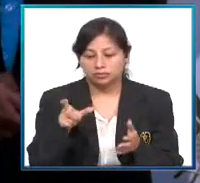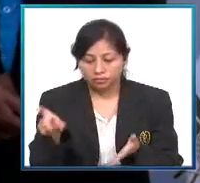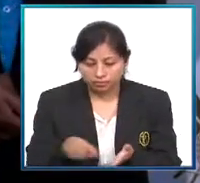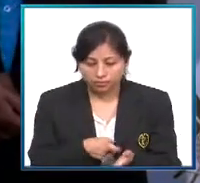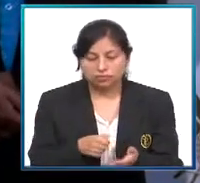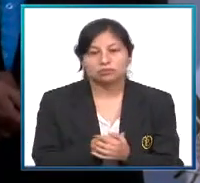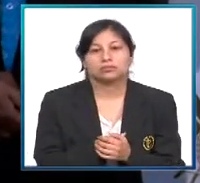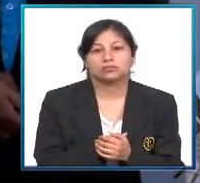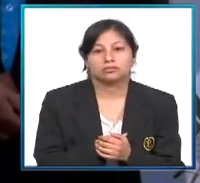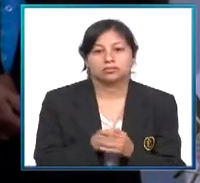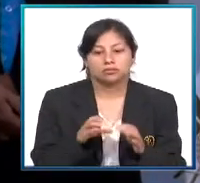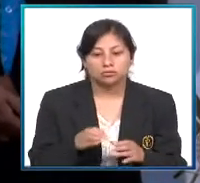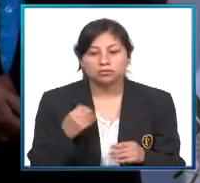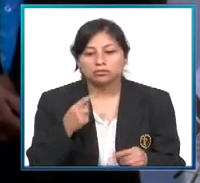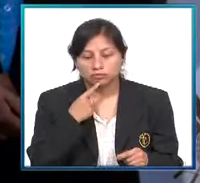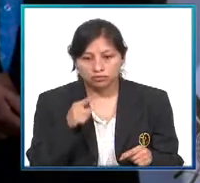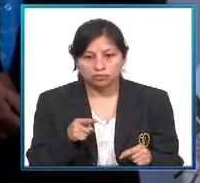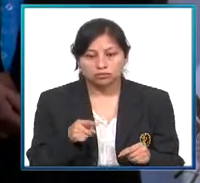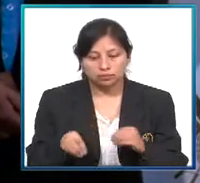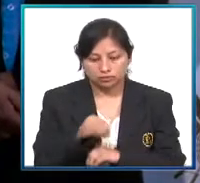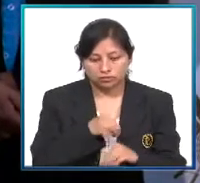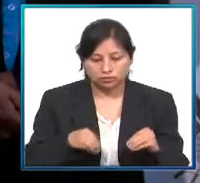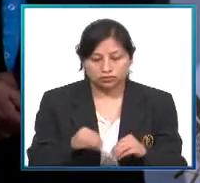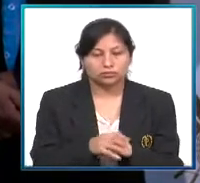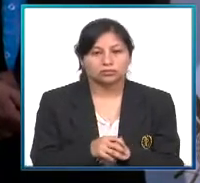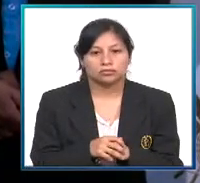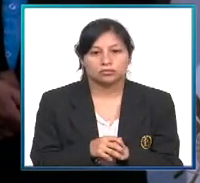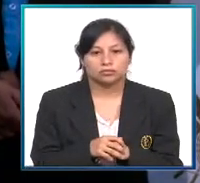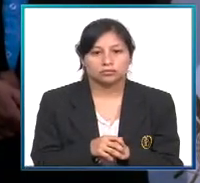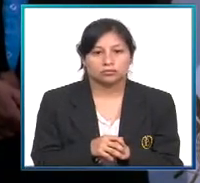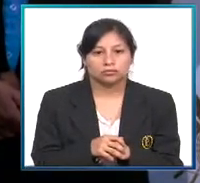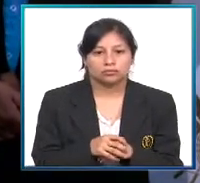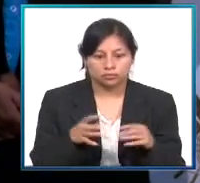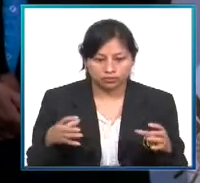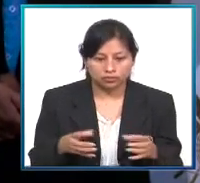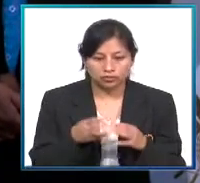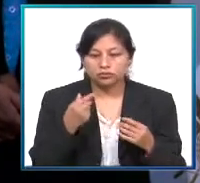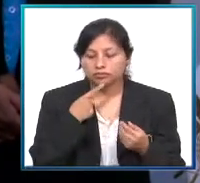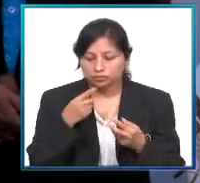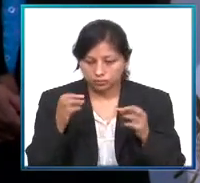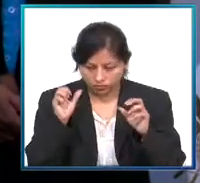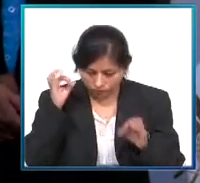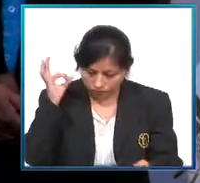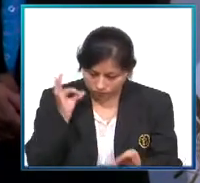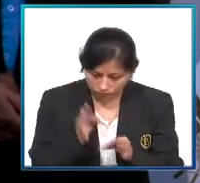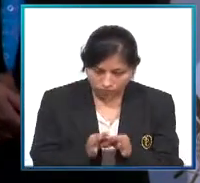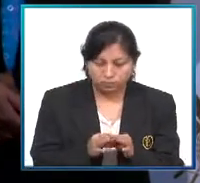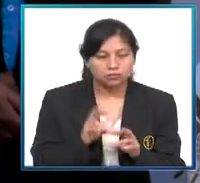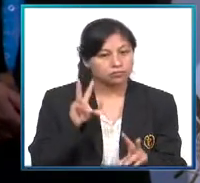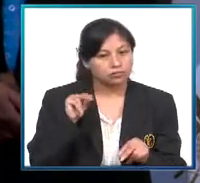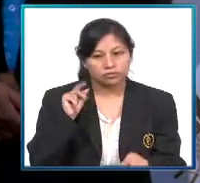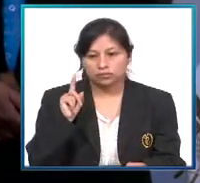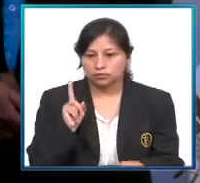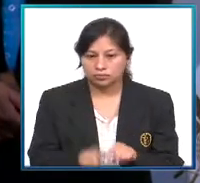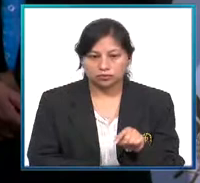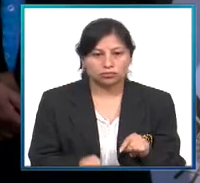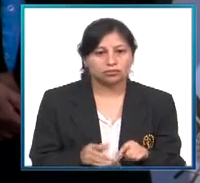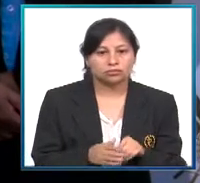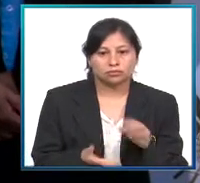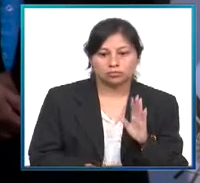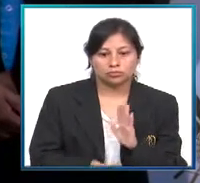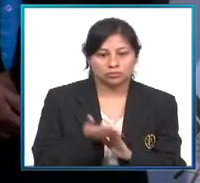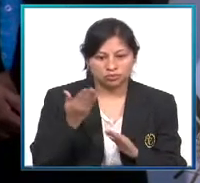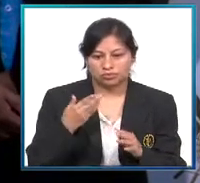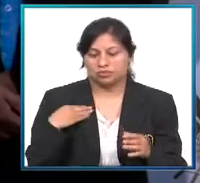de crédito. Con esta reforma le estaríamos dando a los consumidores la certeza de que no se van a tolerar más